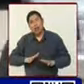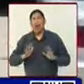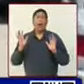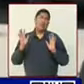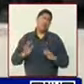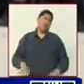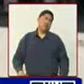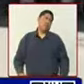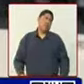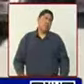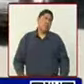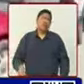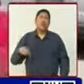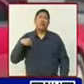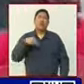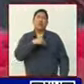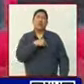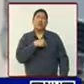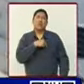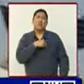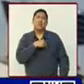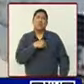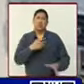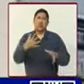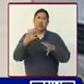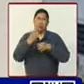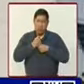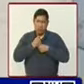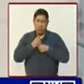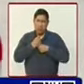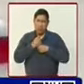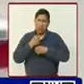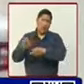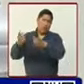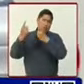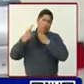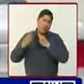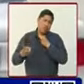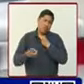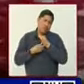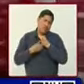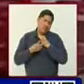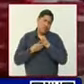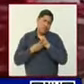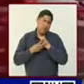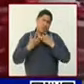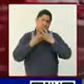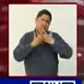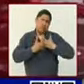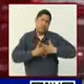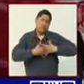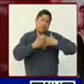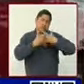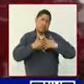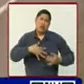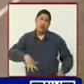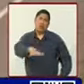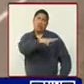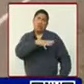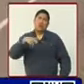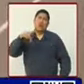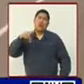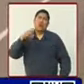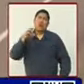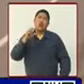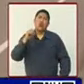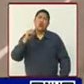es descartado, porque si bien también nosotros recibimos por producto, que es, viene y llega, son almacenados a la planta IPFB del Portillo. Entonces, como la ruta